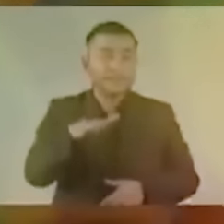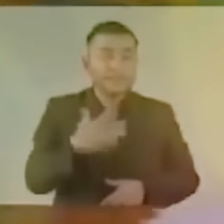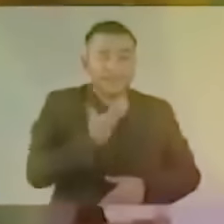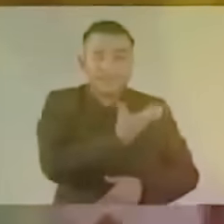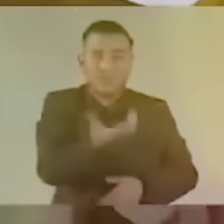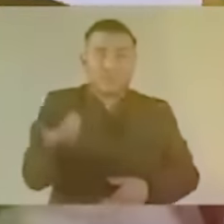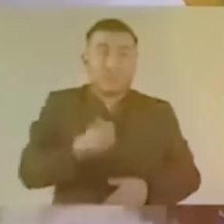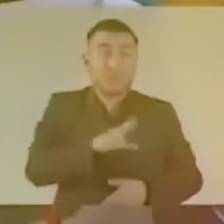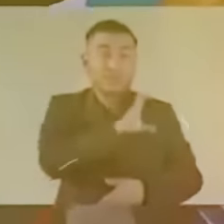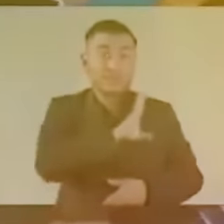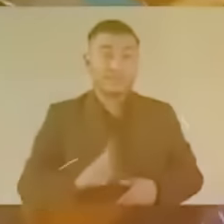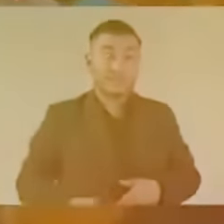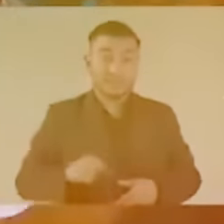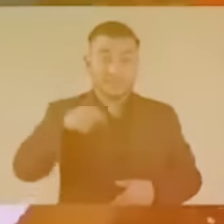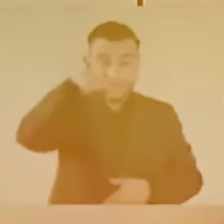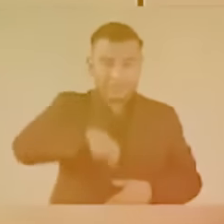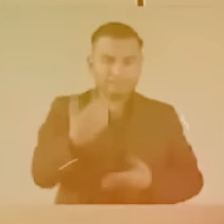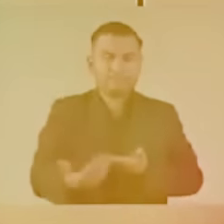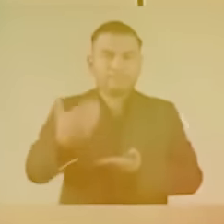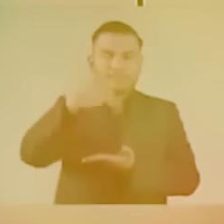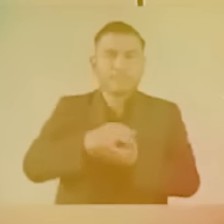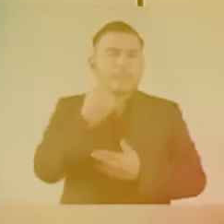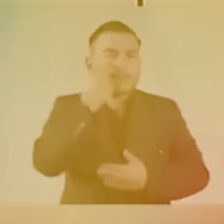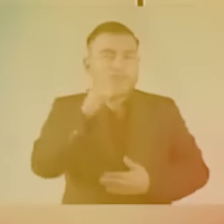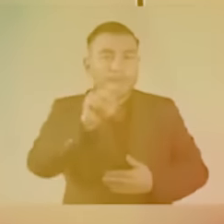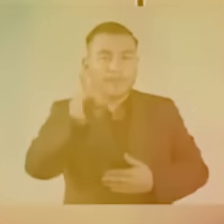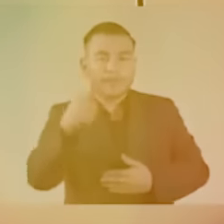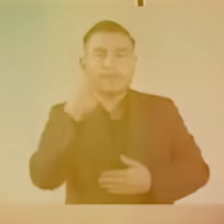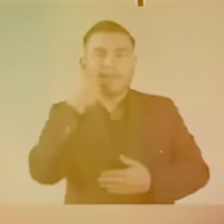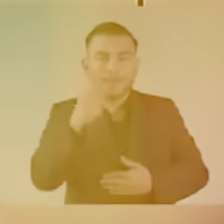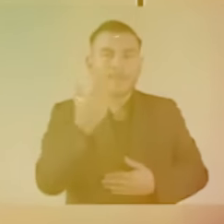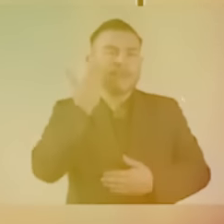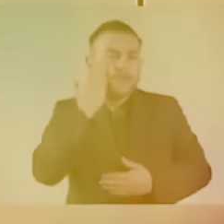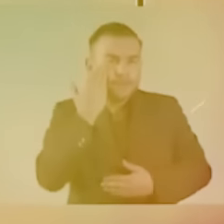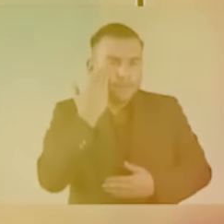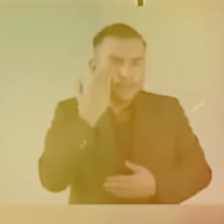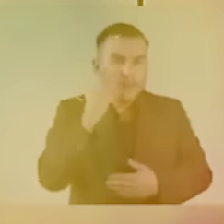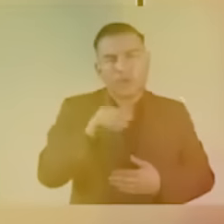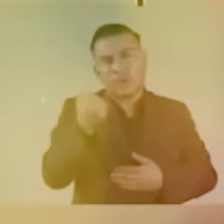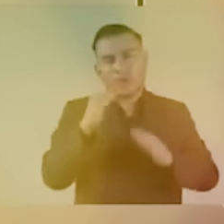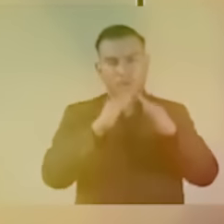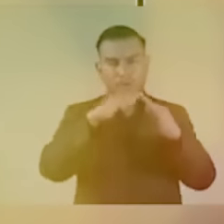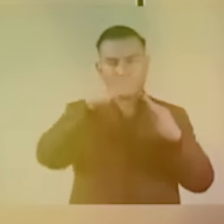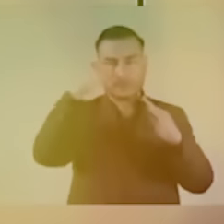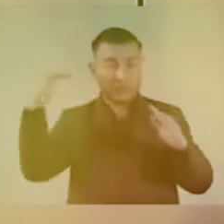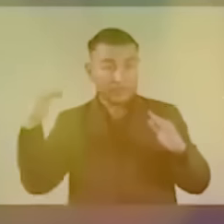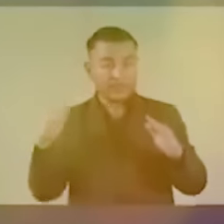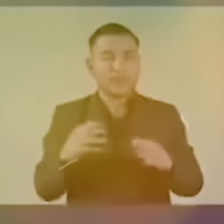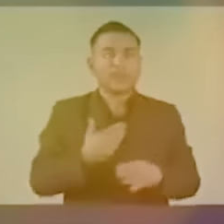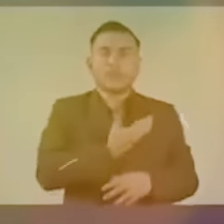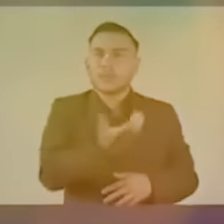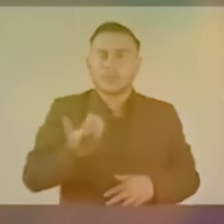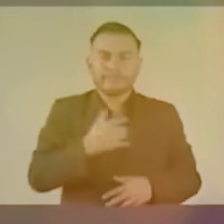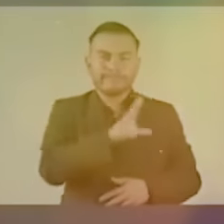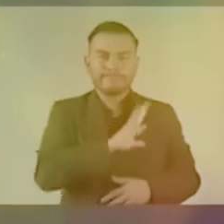todos los salvadoreños, los que están acá, los que nos ven por televisión, los que nos ven por redes sociales, los que están fuera de El Salvador, que todos los salvadoreños